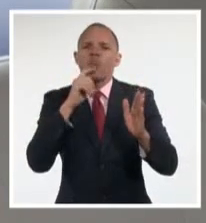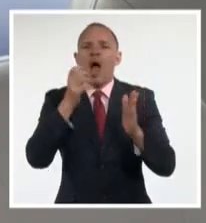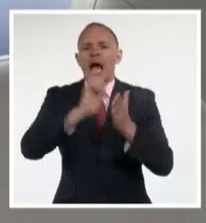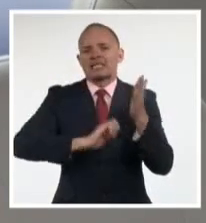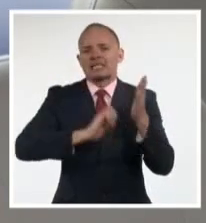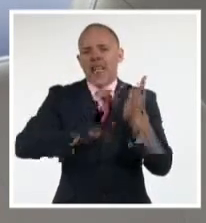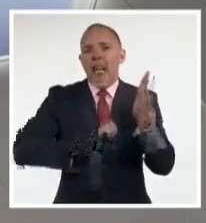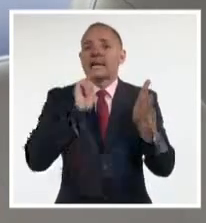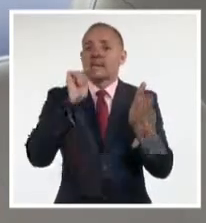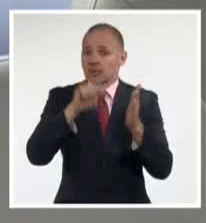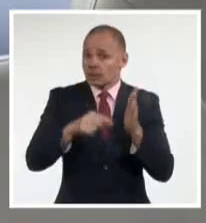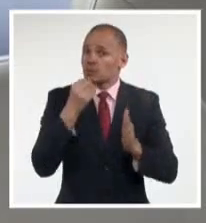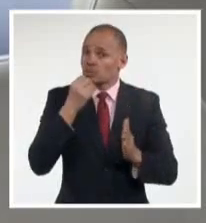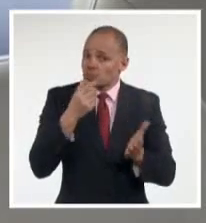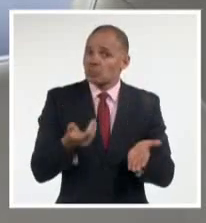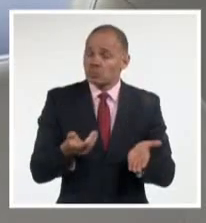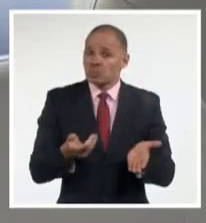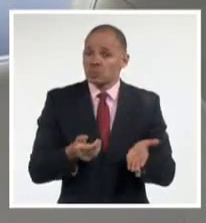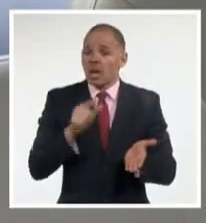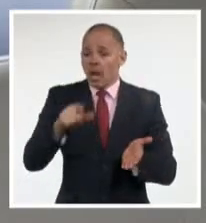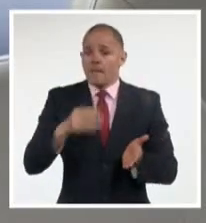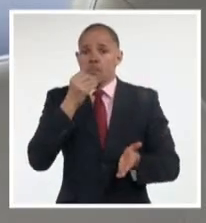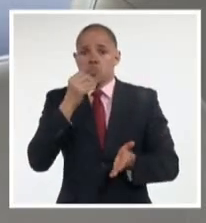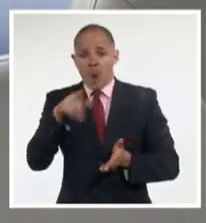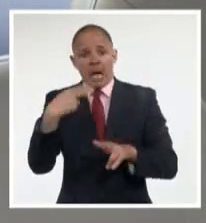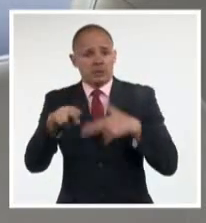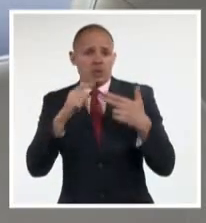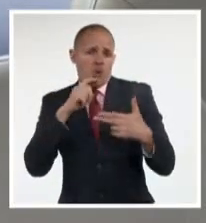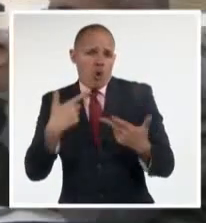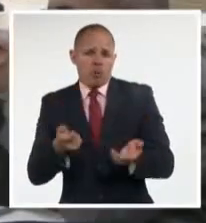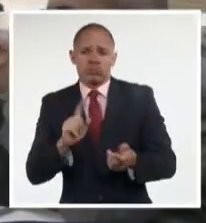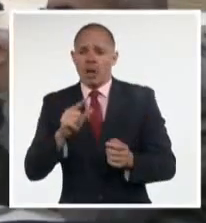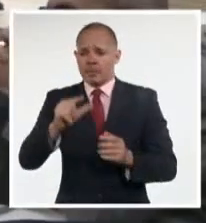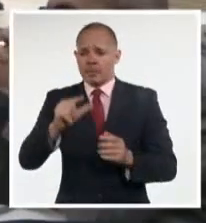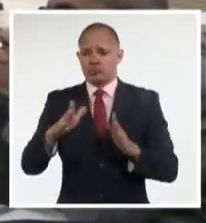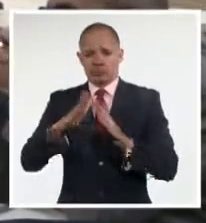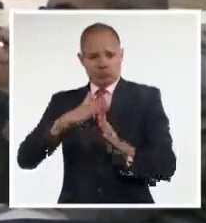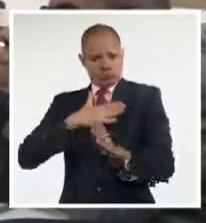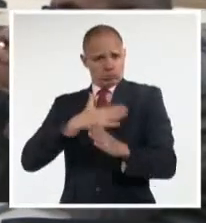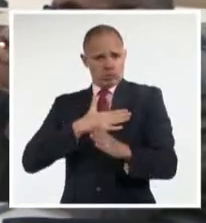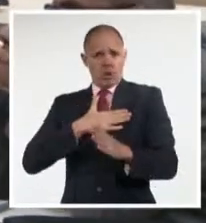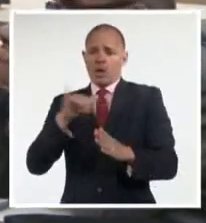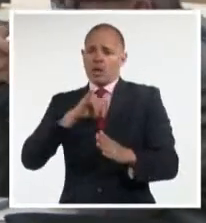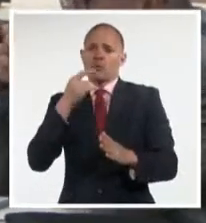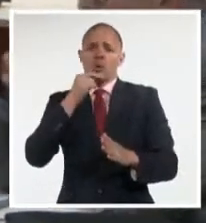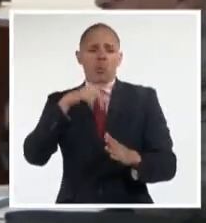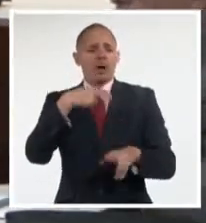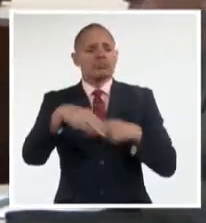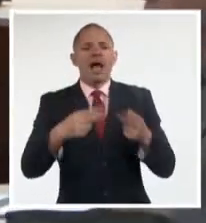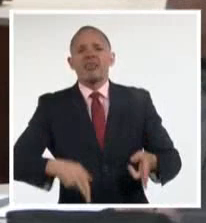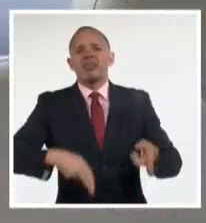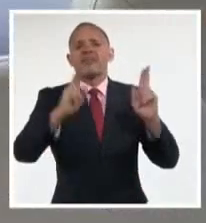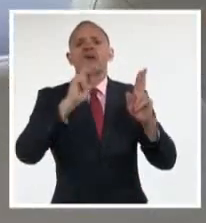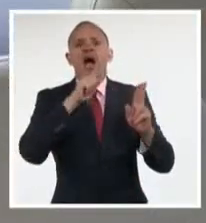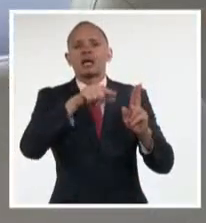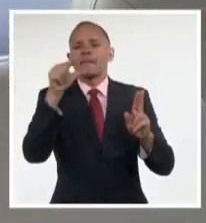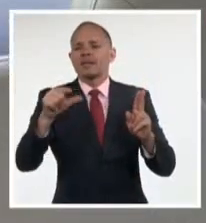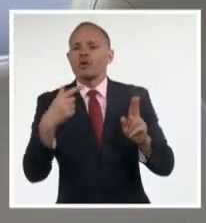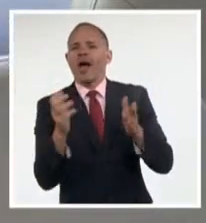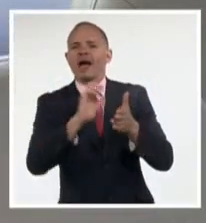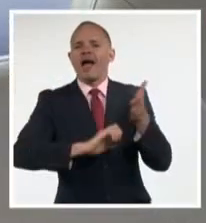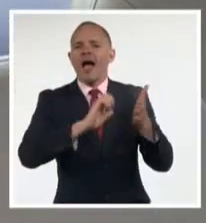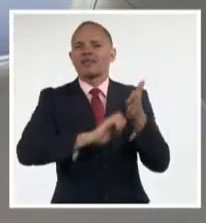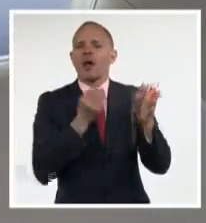que hoy existe y que lo cubre parcialmente la vivienda privada. De igual forma se ha utilizado en muchos países de Latinoamérica